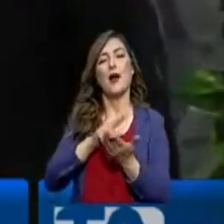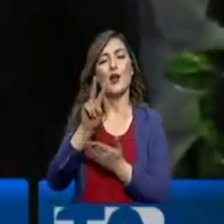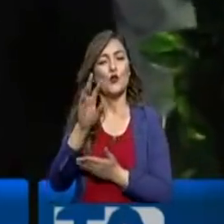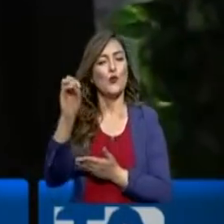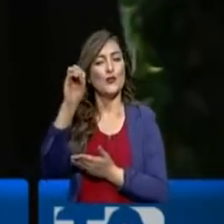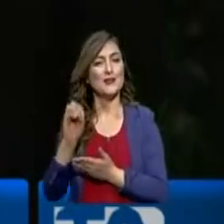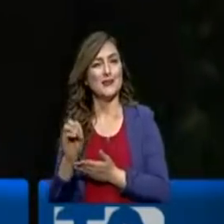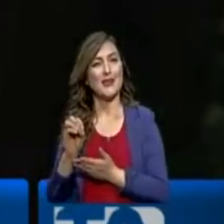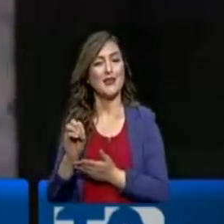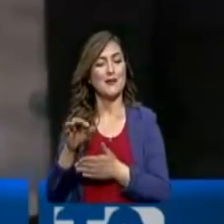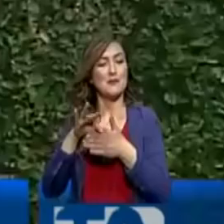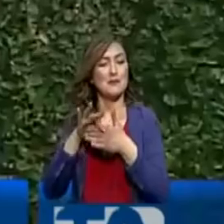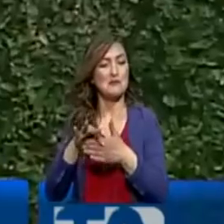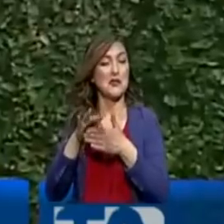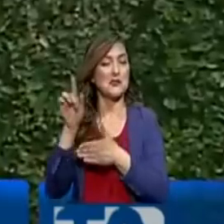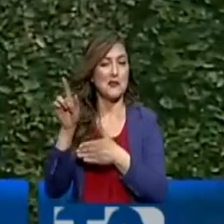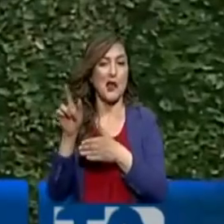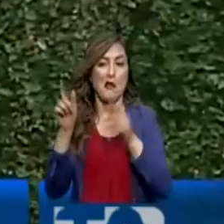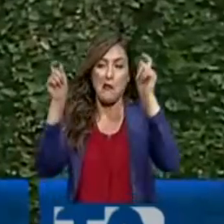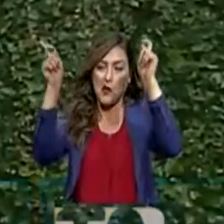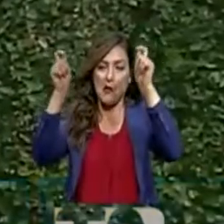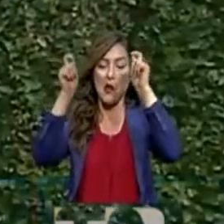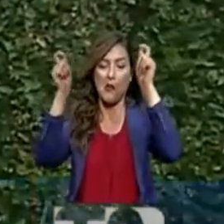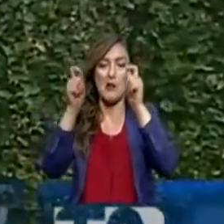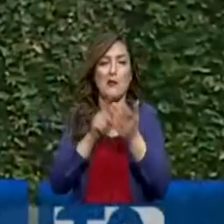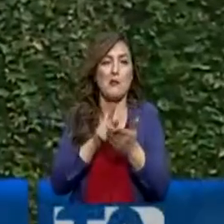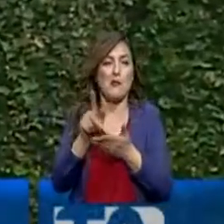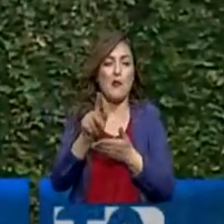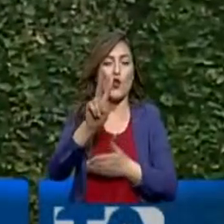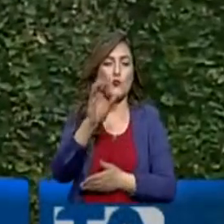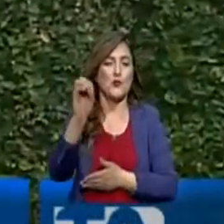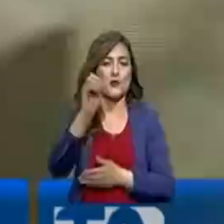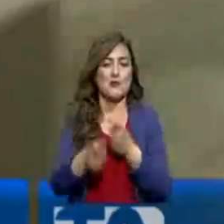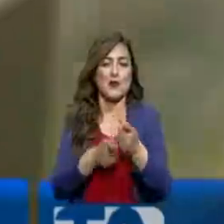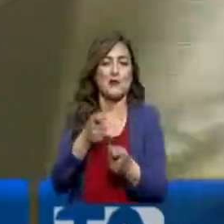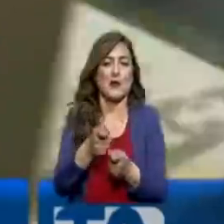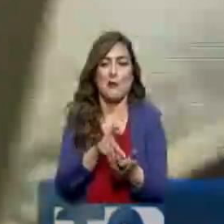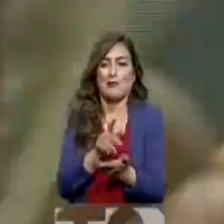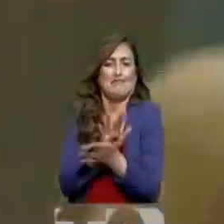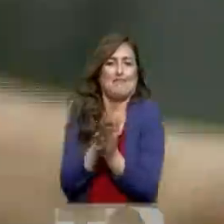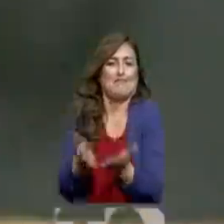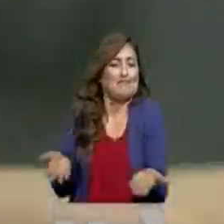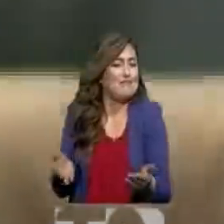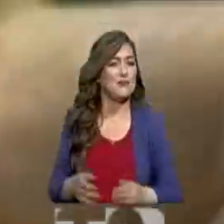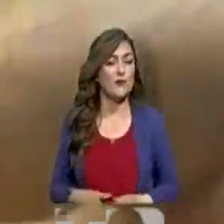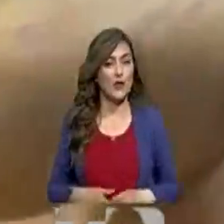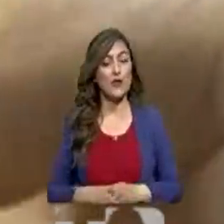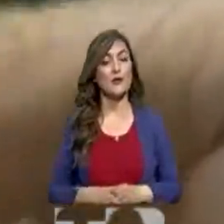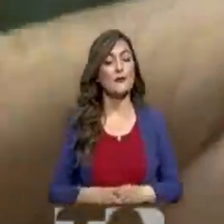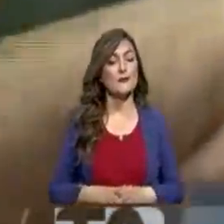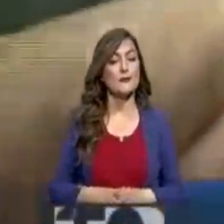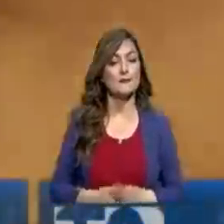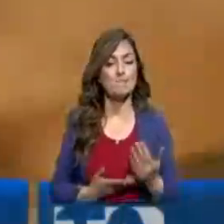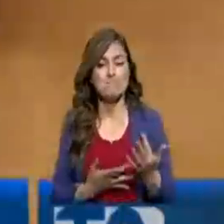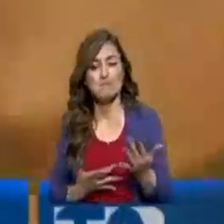una oferta de campaña pendiente. Porque no es justo que se pague un 2% a las ventas cuando no hubo renta. La propuesta genera expectativas, pero